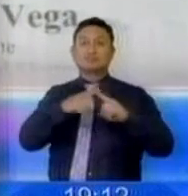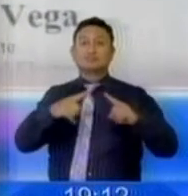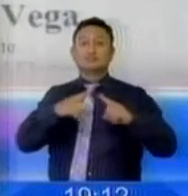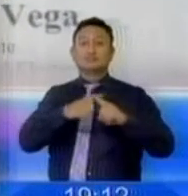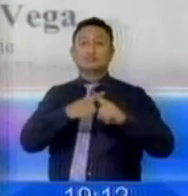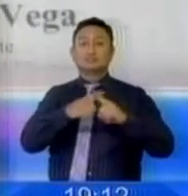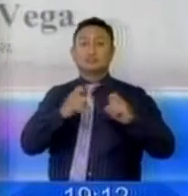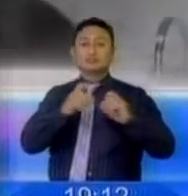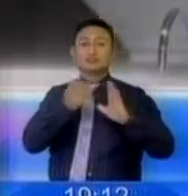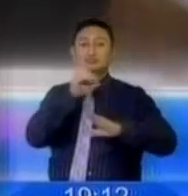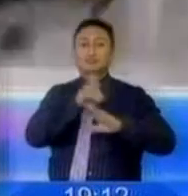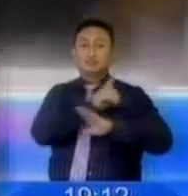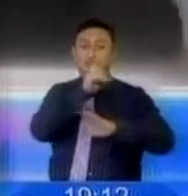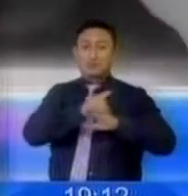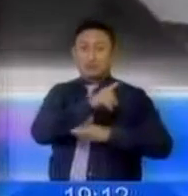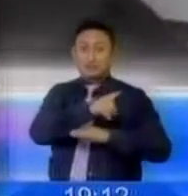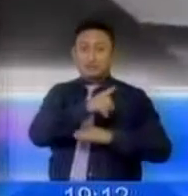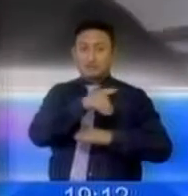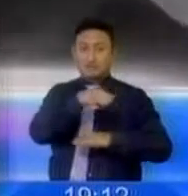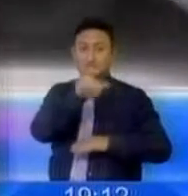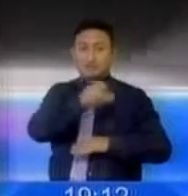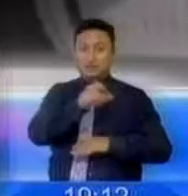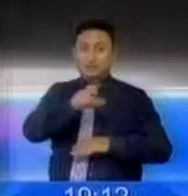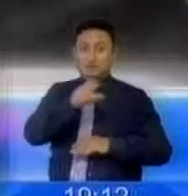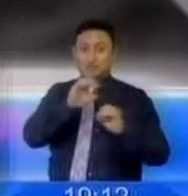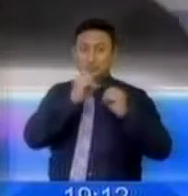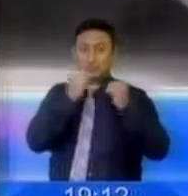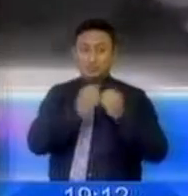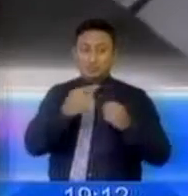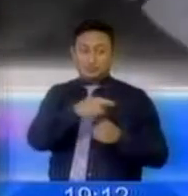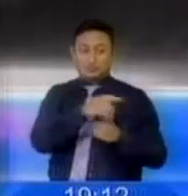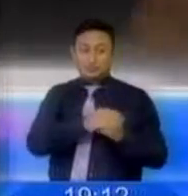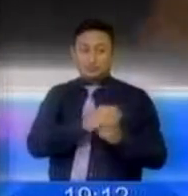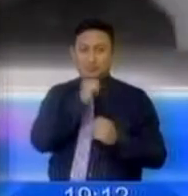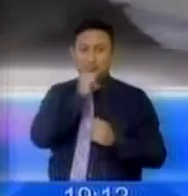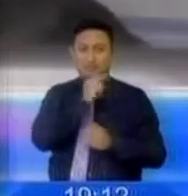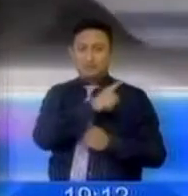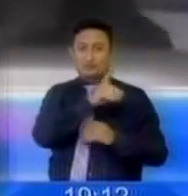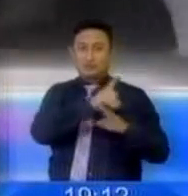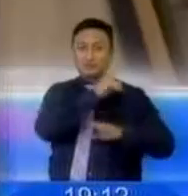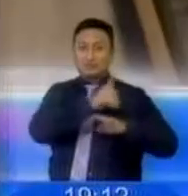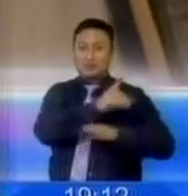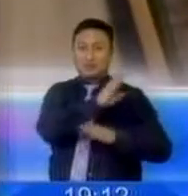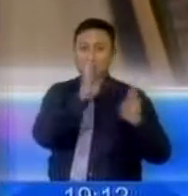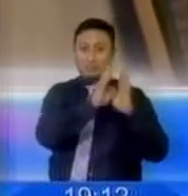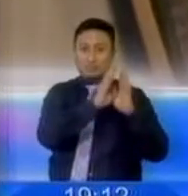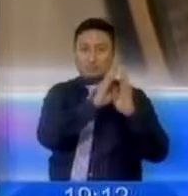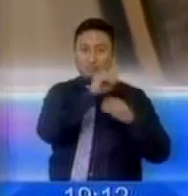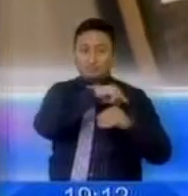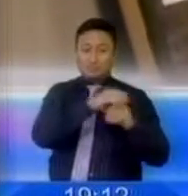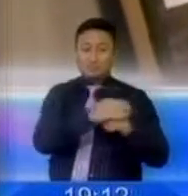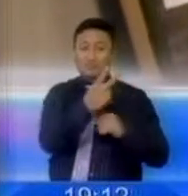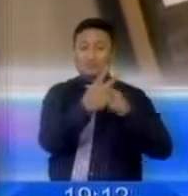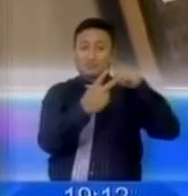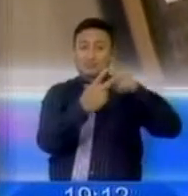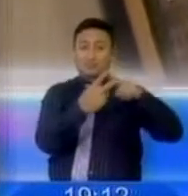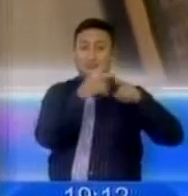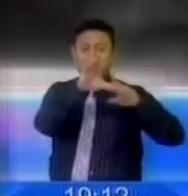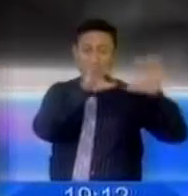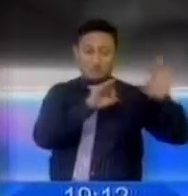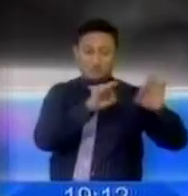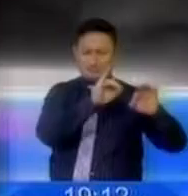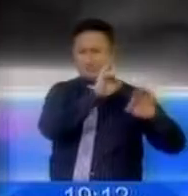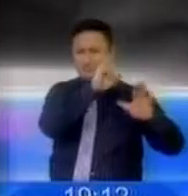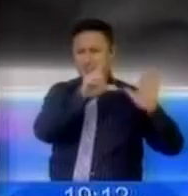y militantes de la organización política, quienes alegan falta de legalidad del Congreso, donde Verde Soto y Salgado fueron